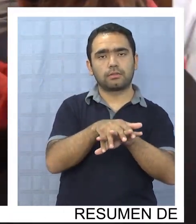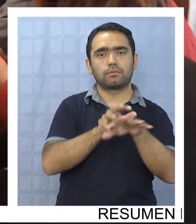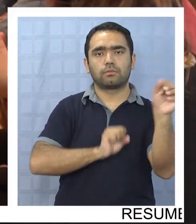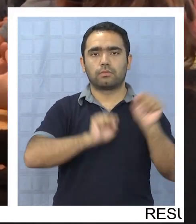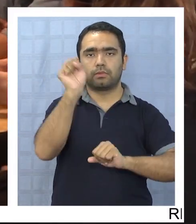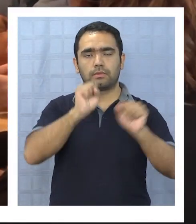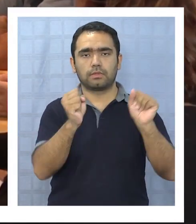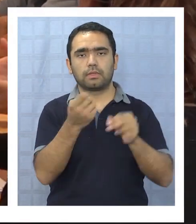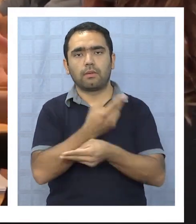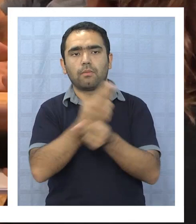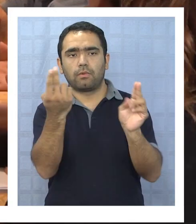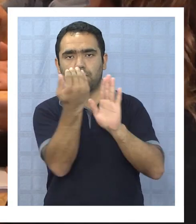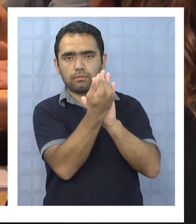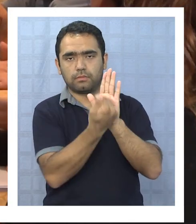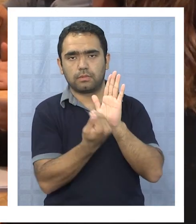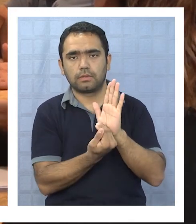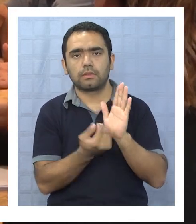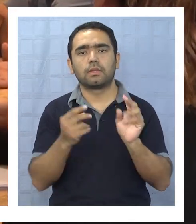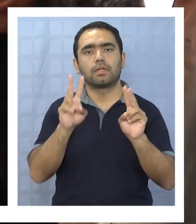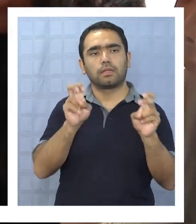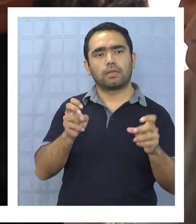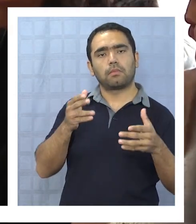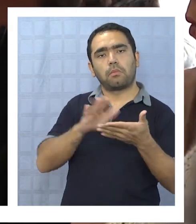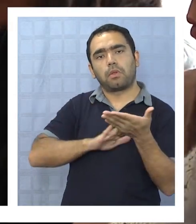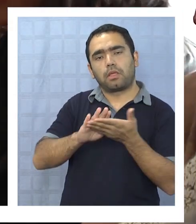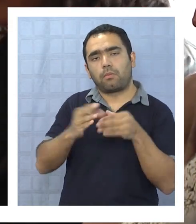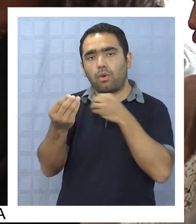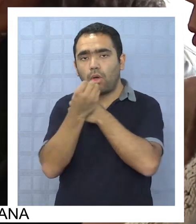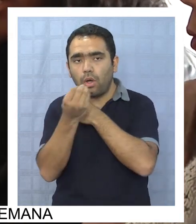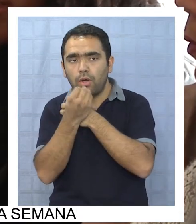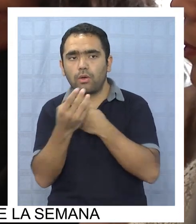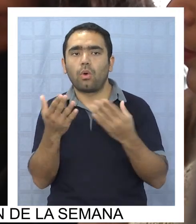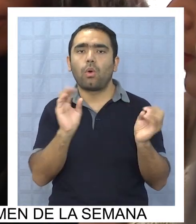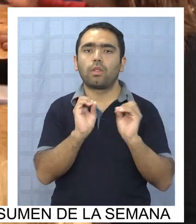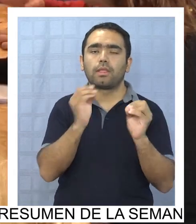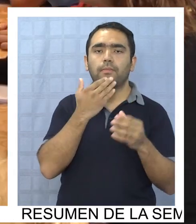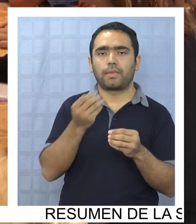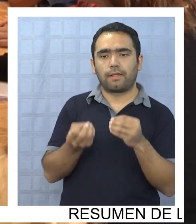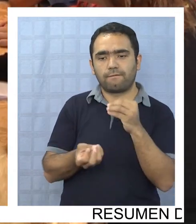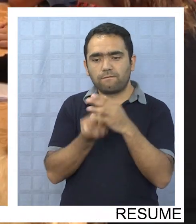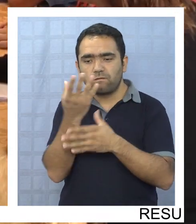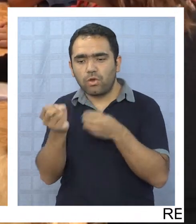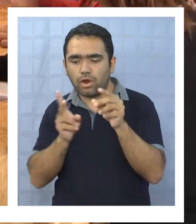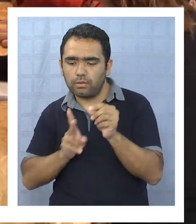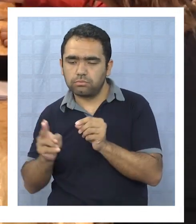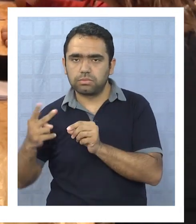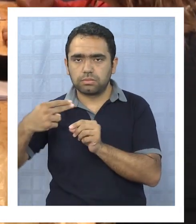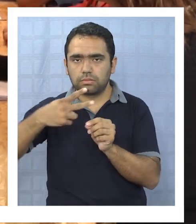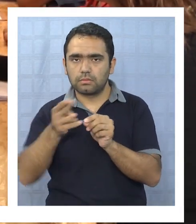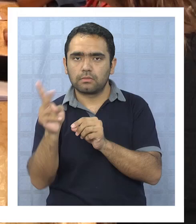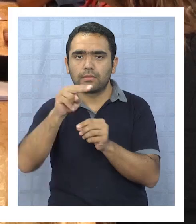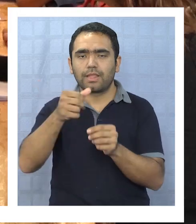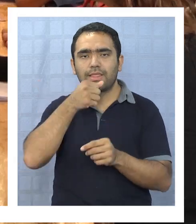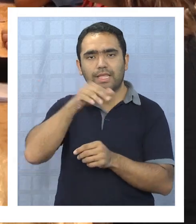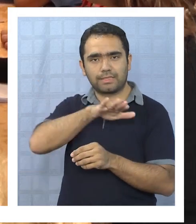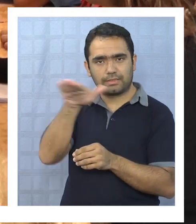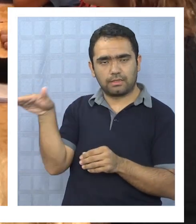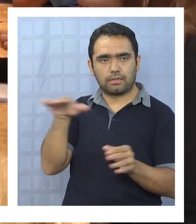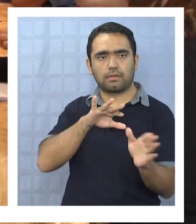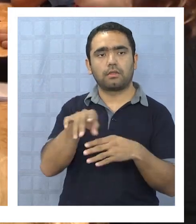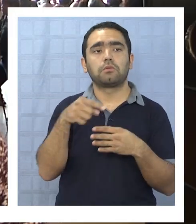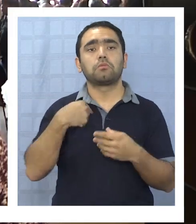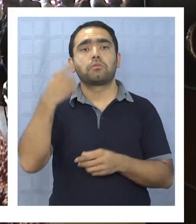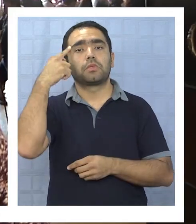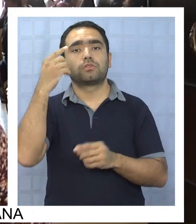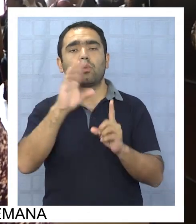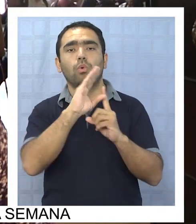públicas del sector, como es el caso de la gastronomía y las flores artesanales pampinas. En realidad lo veo bueno, esto de la